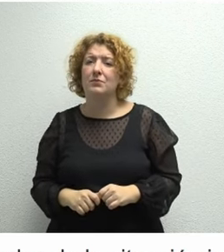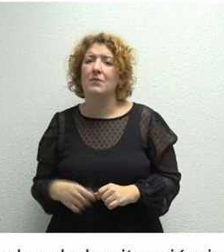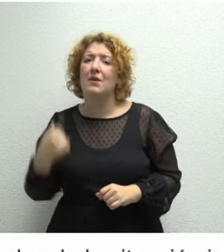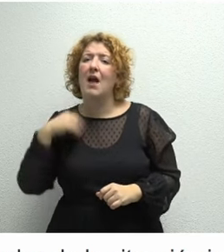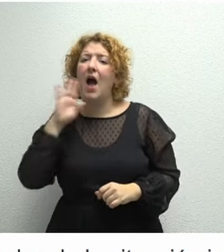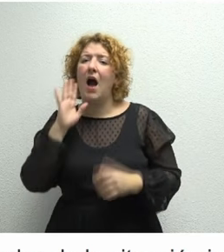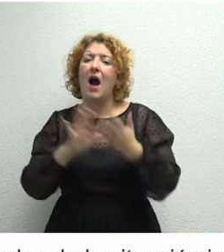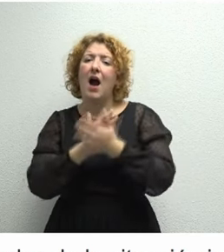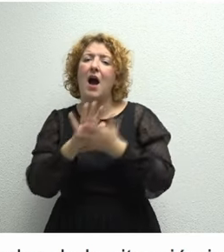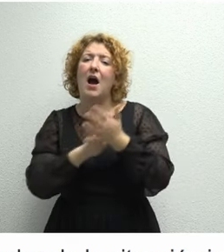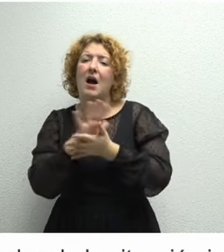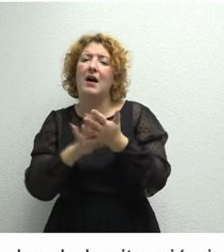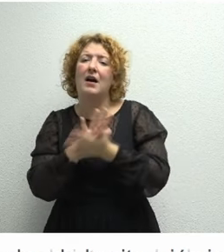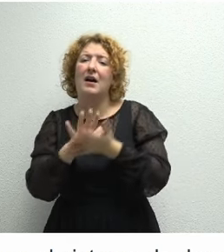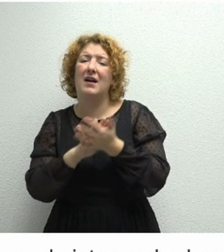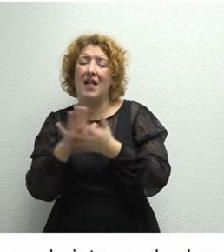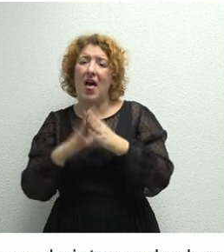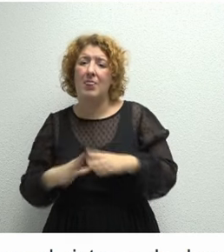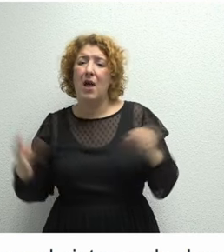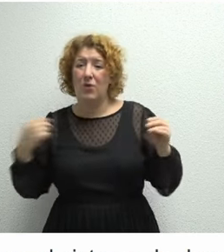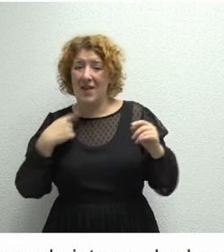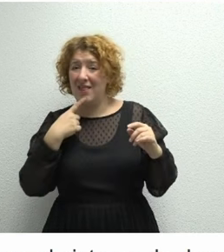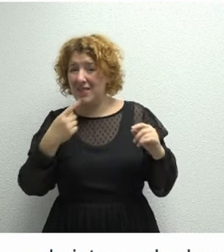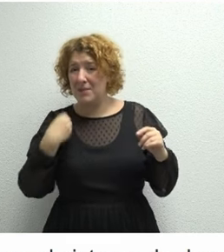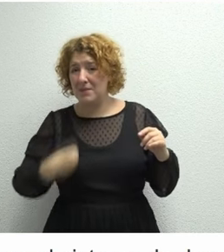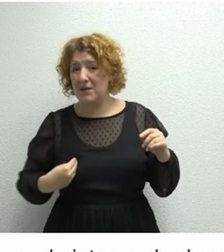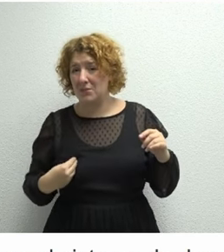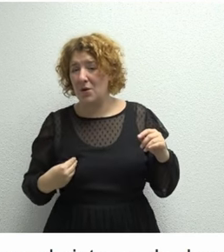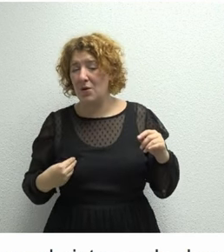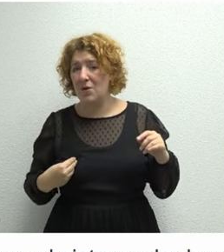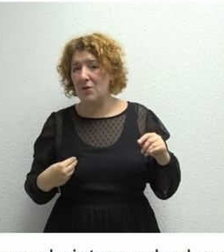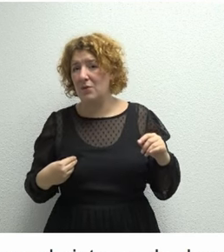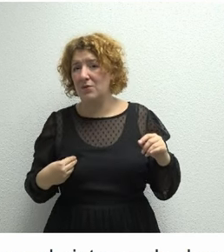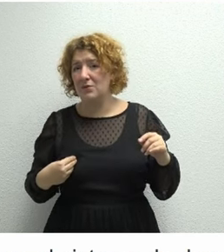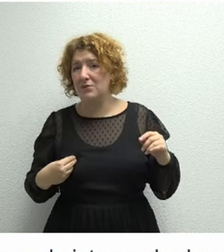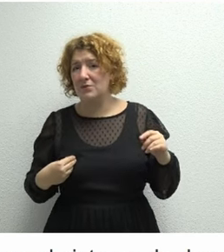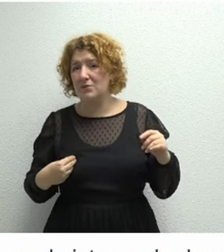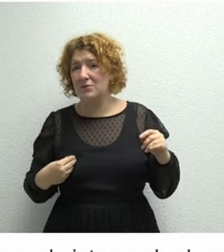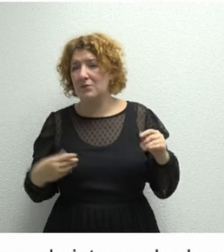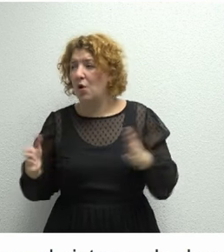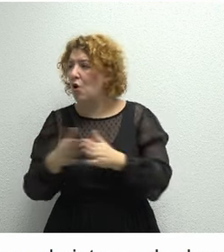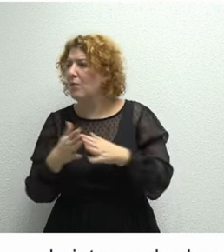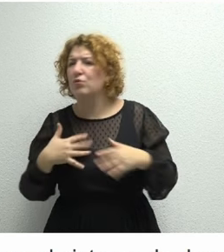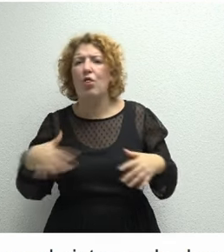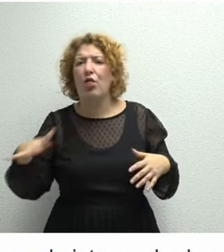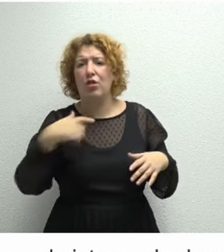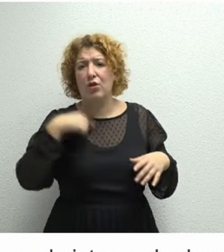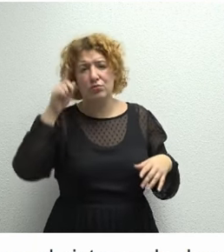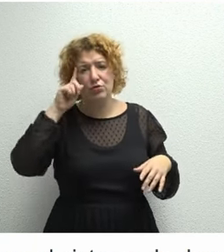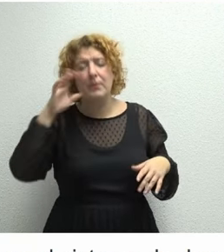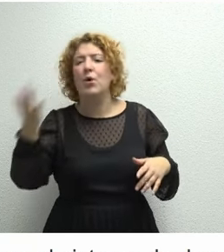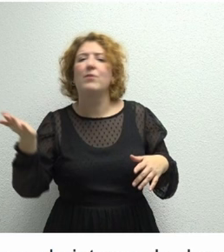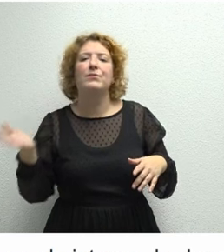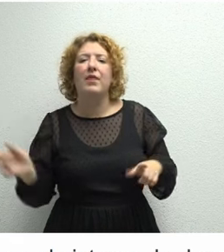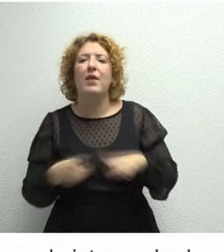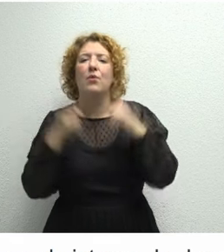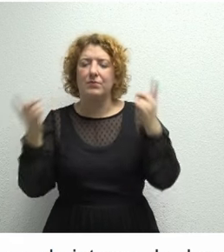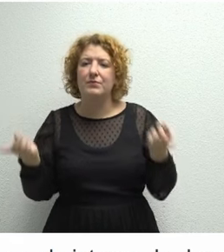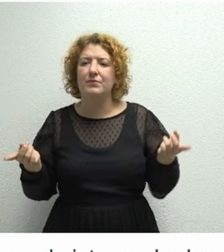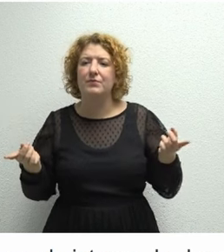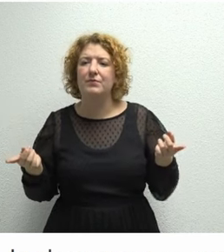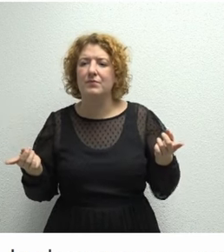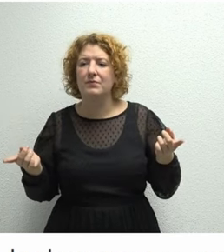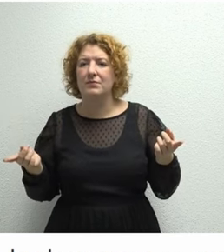compañera de de Andalucía hablaba un poco de esto no de la falta de no sé dónde está la compañera pero bueno Okay de la de la